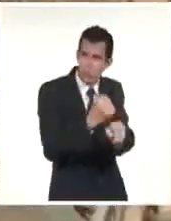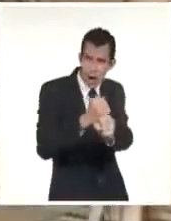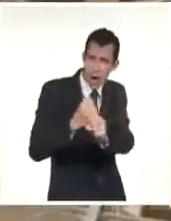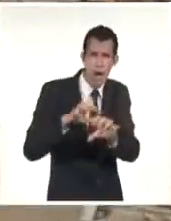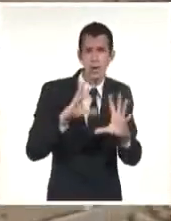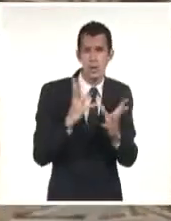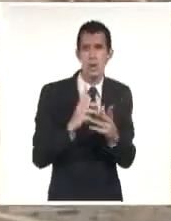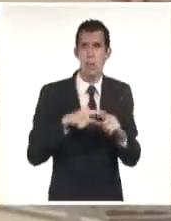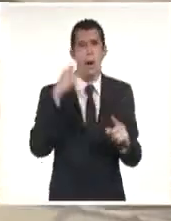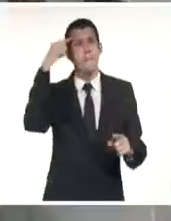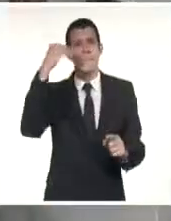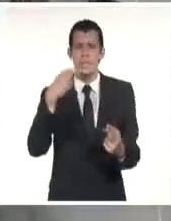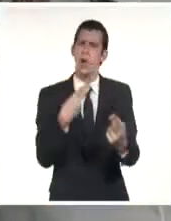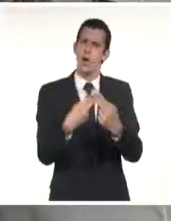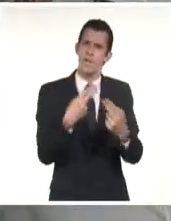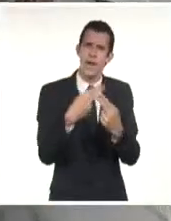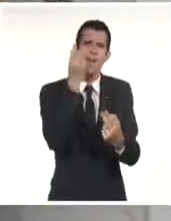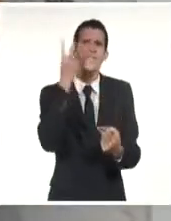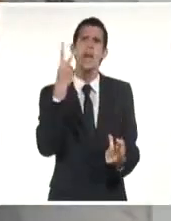la esperanza de la vida.